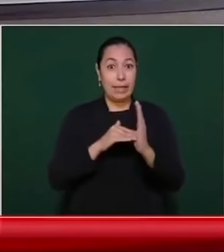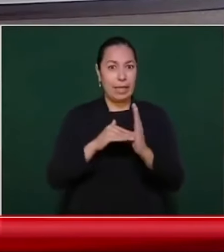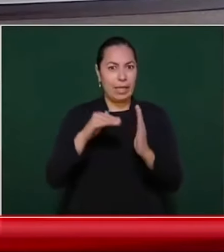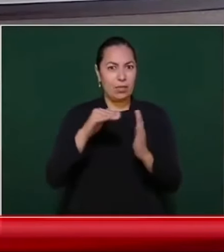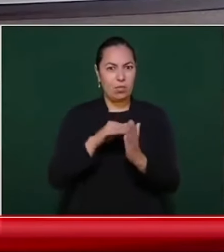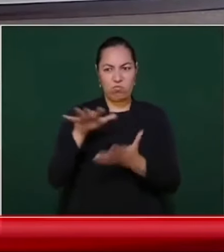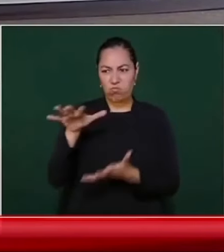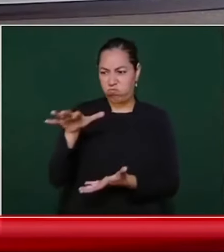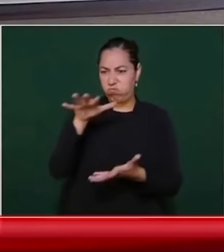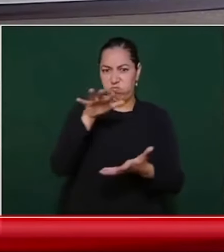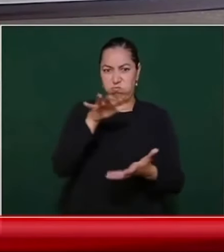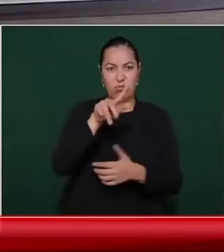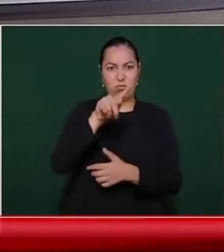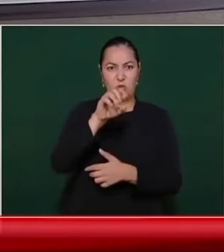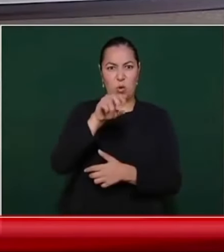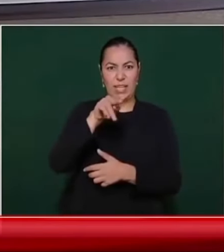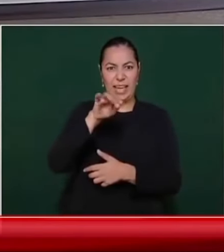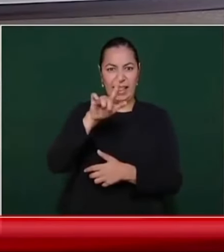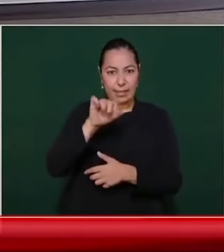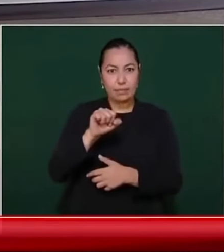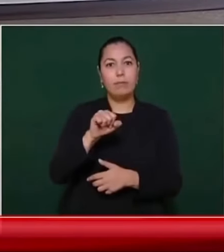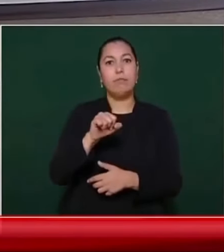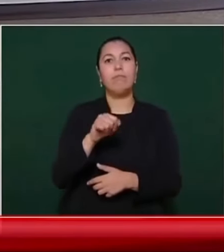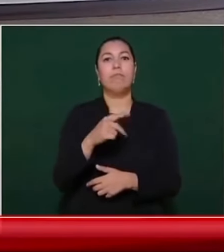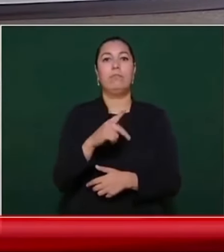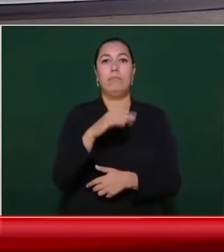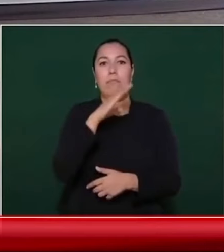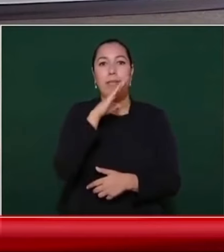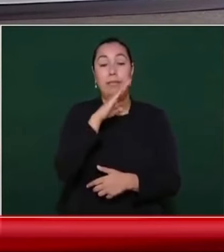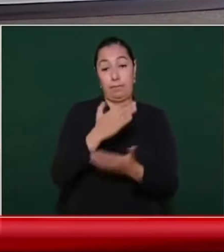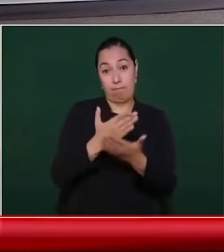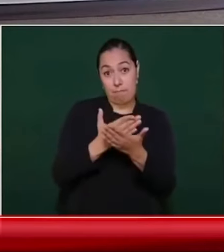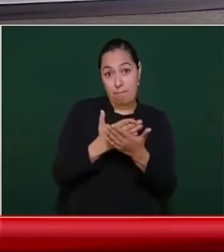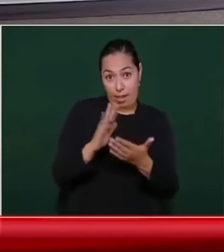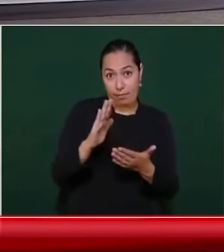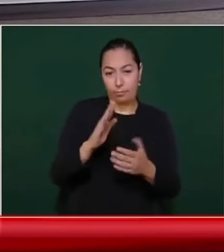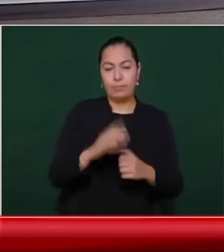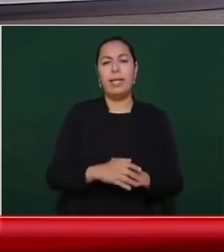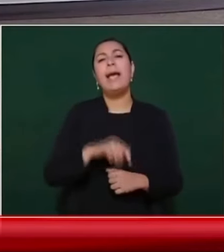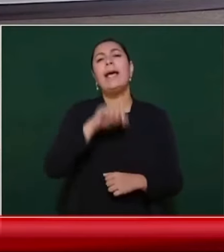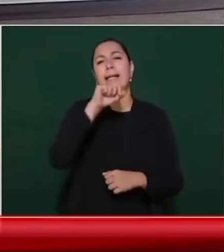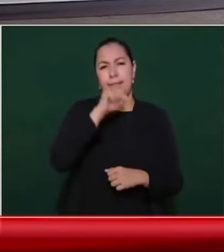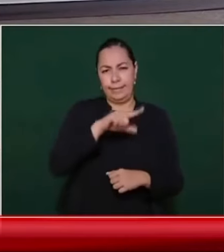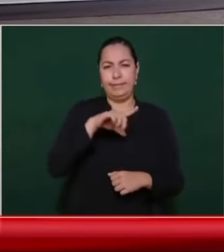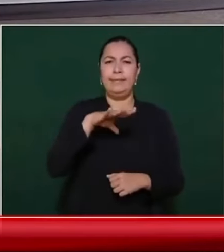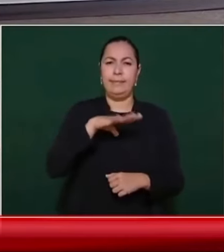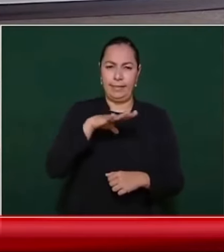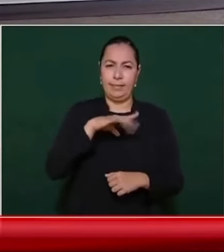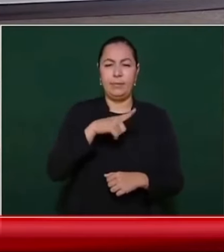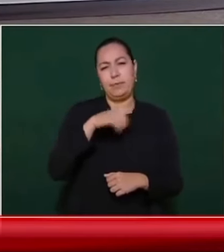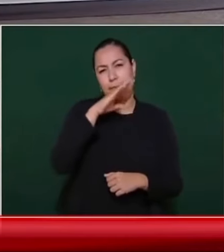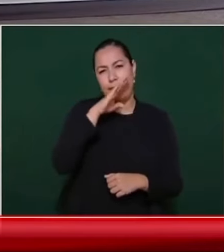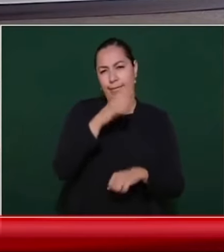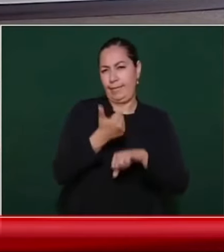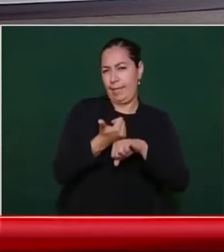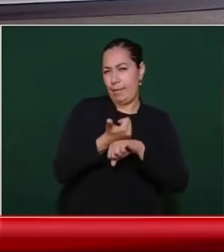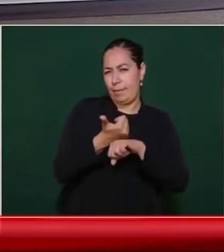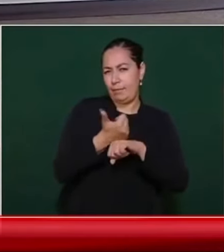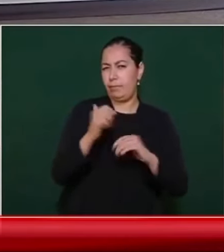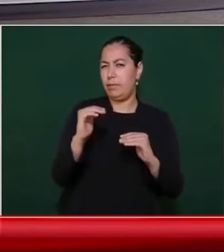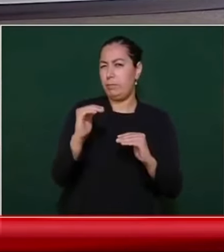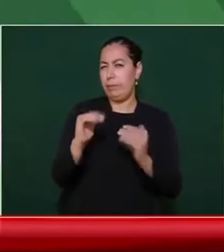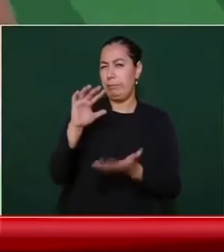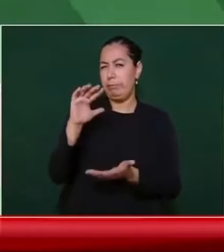de maíz blanco también tenemos maíz amarillo es un poco menos